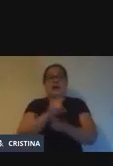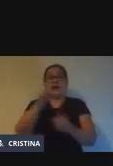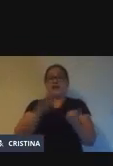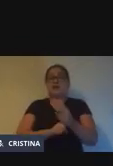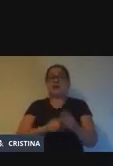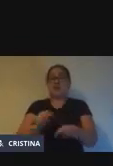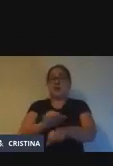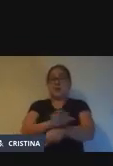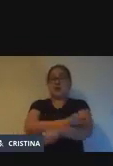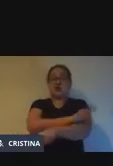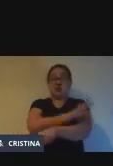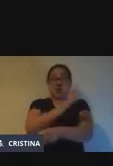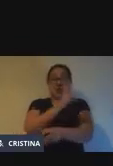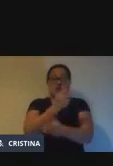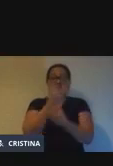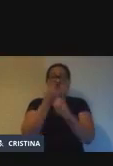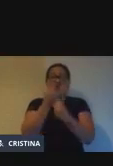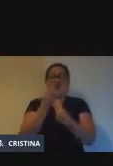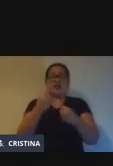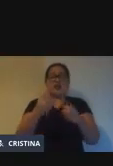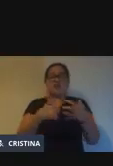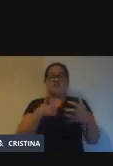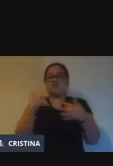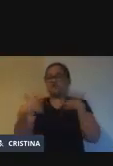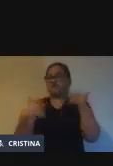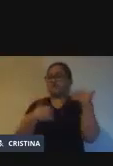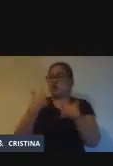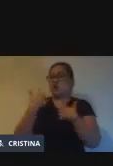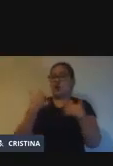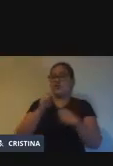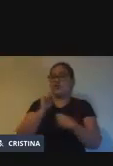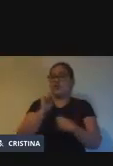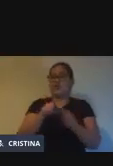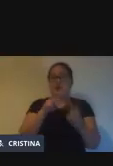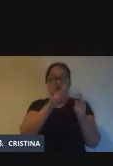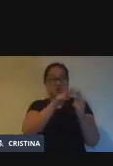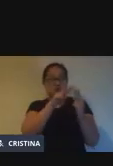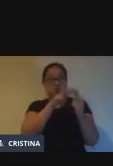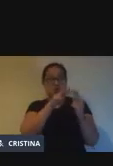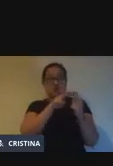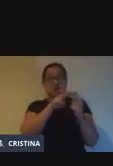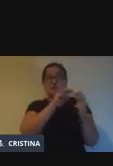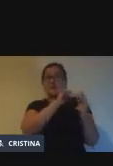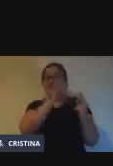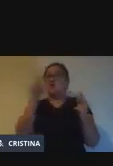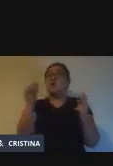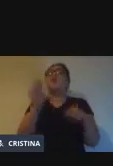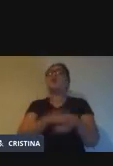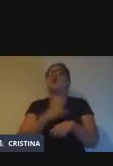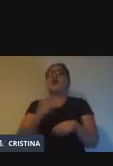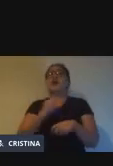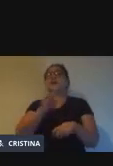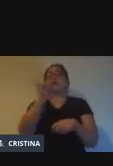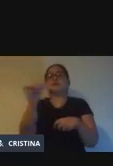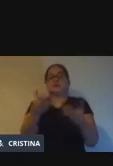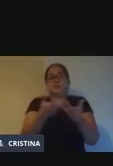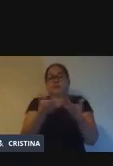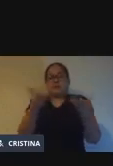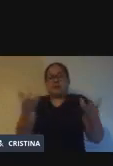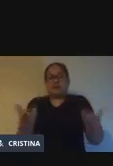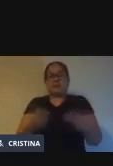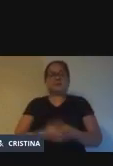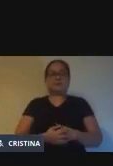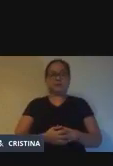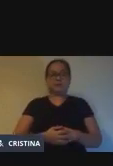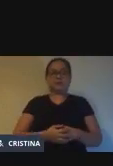y la irritabilidad están presentes, y ahorita vamos a separar por qué unas y otras, las emociones intensas